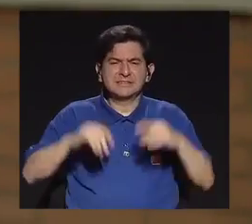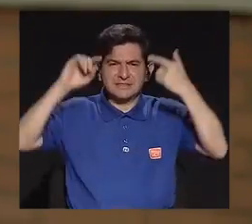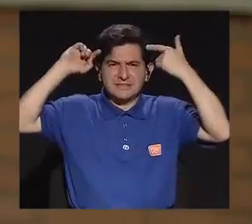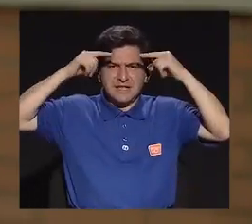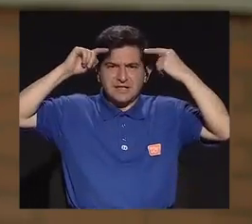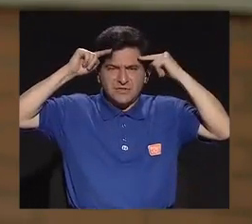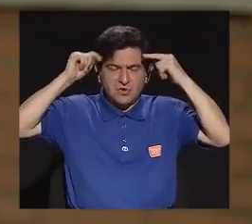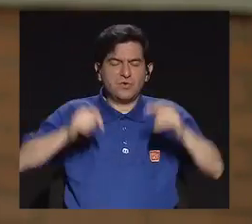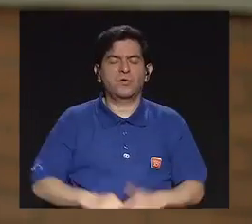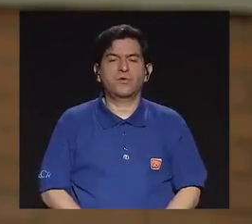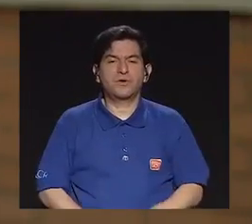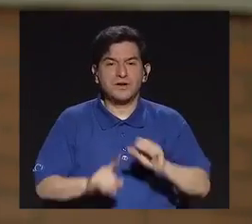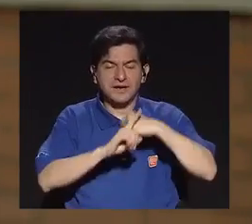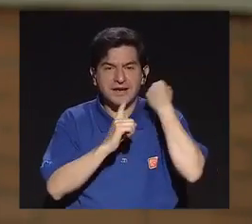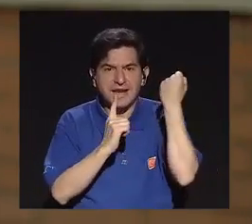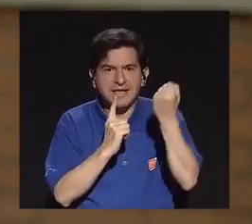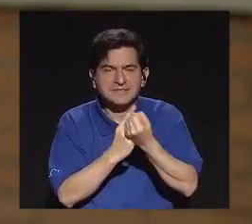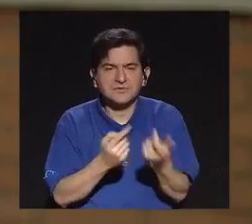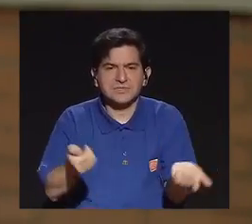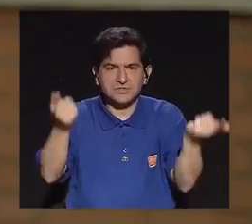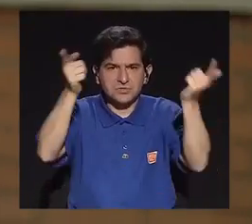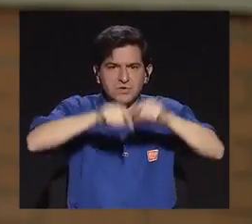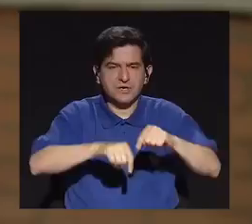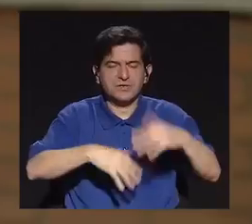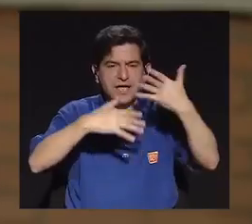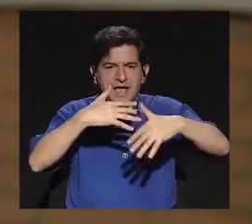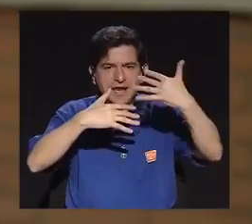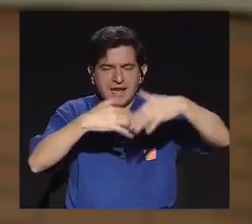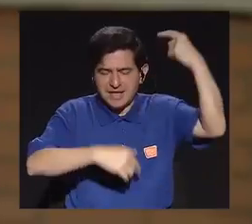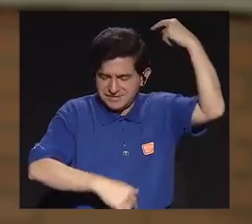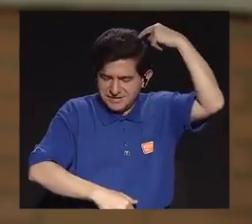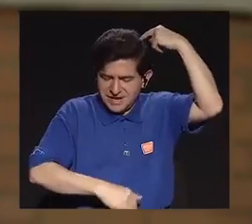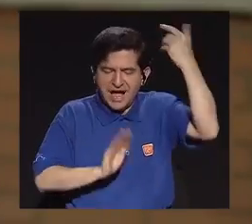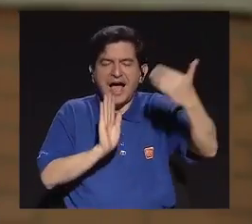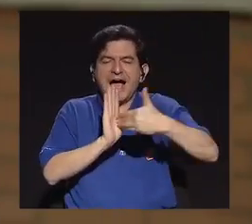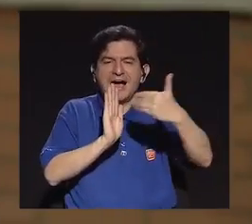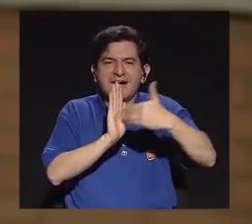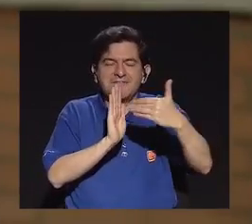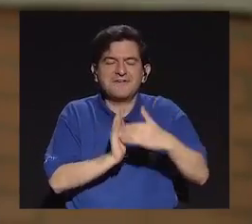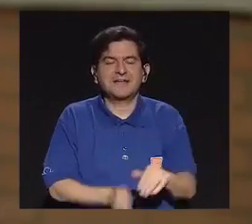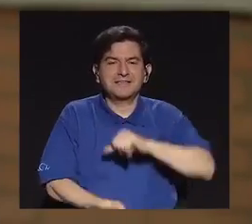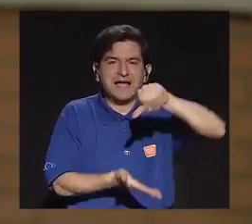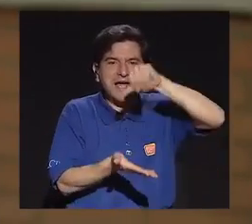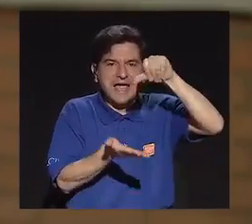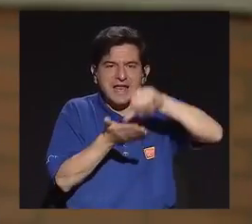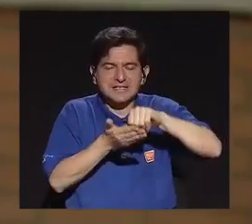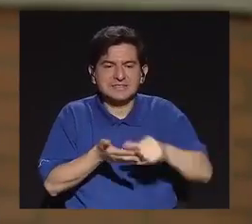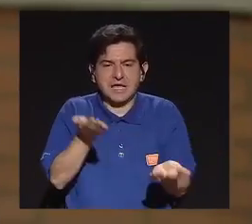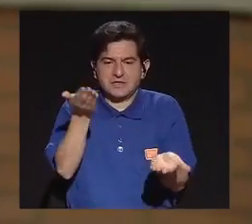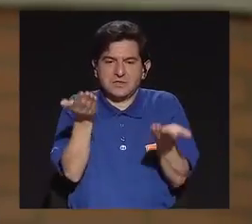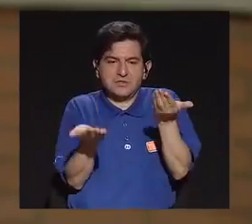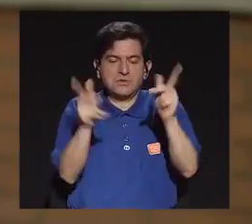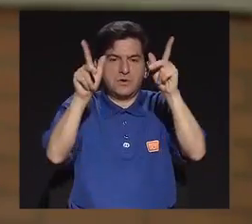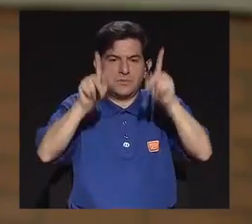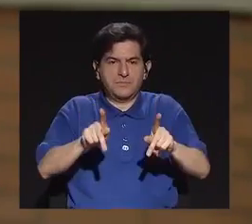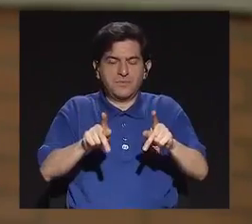migraña que el espasmo vascular que ocurre en la circulación cerebral pues afecta a los centros de equilibrio, entonces